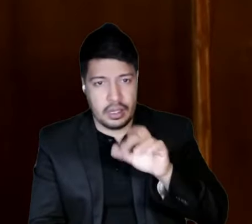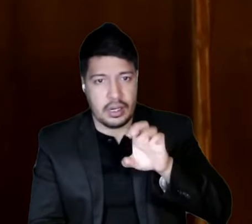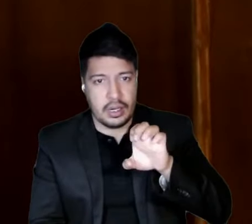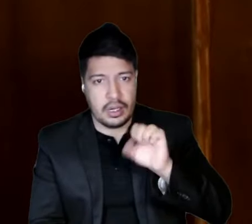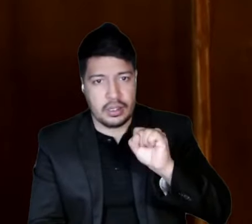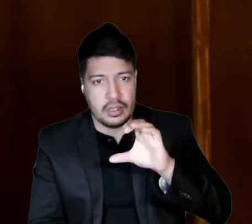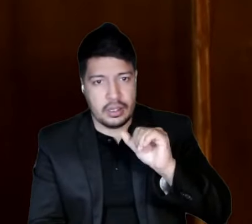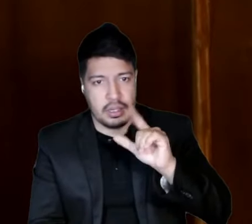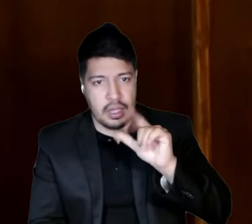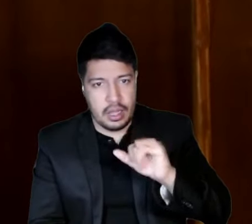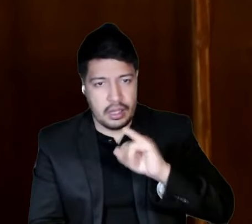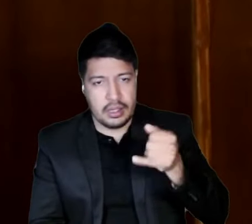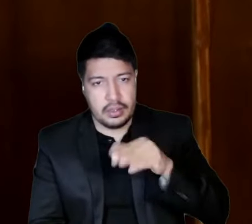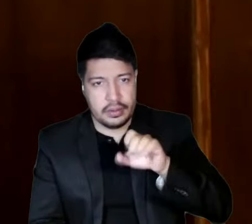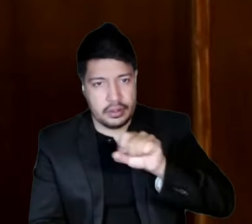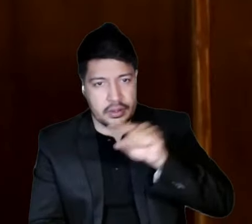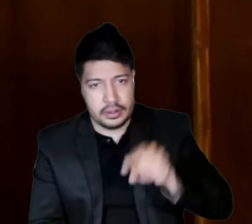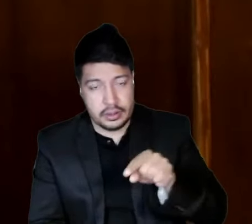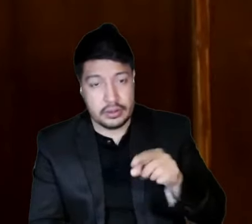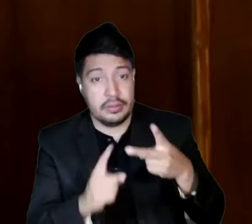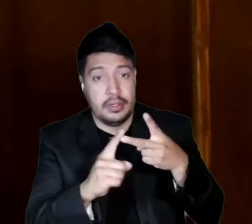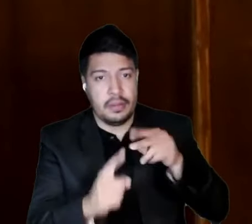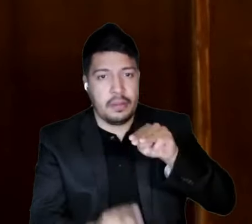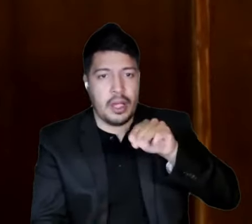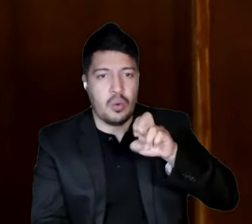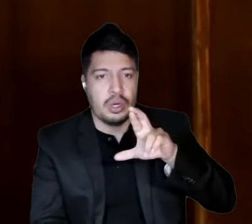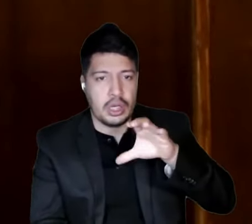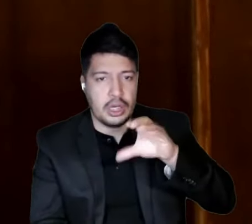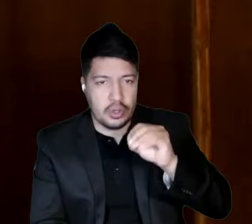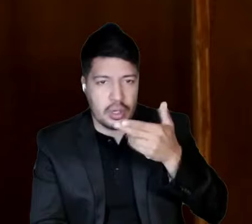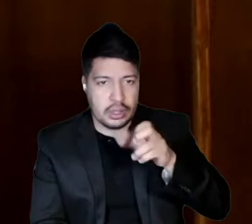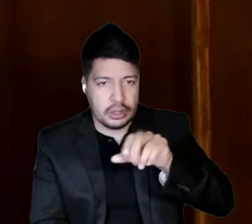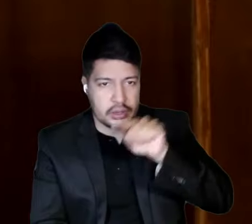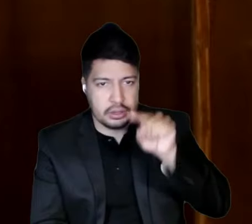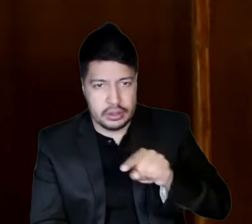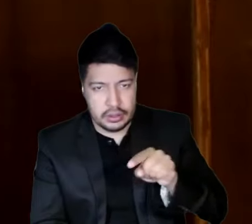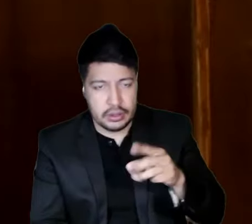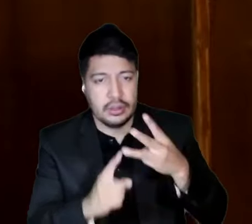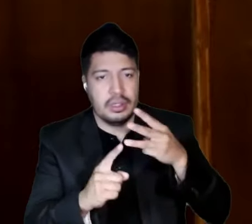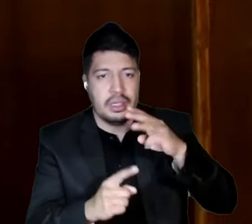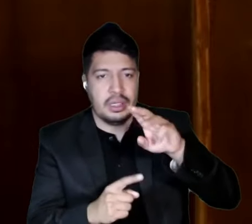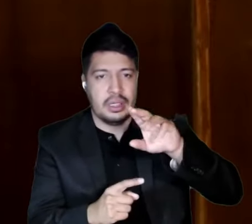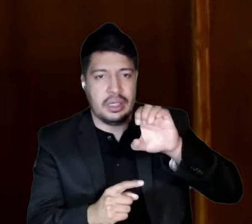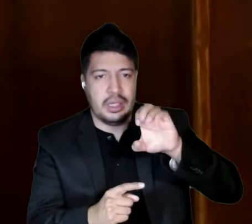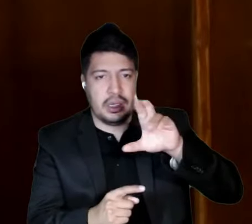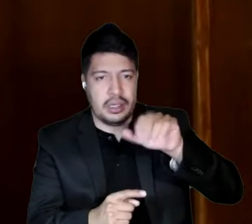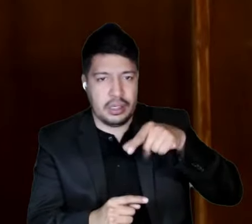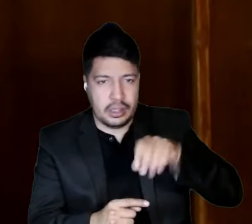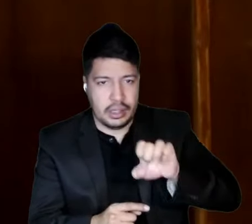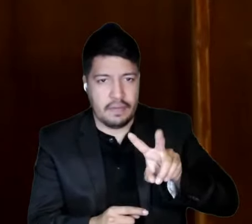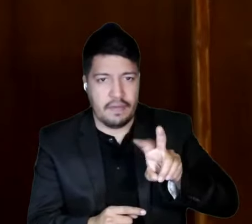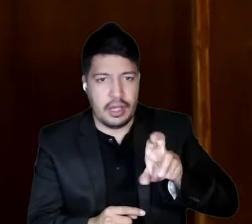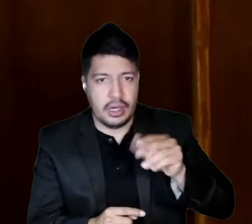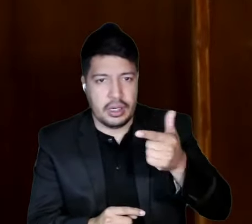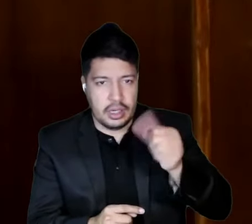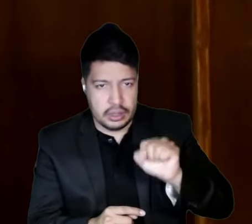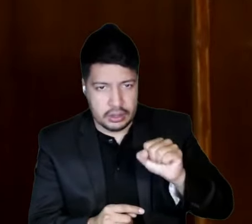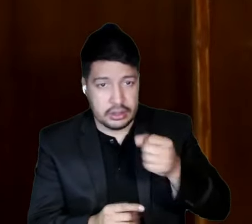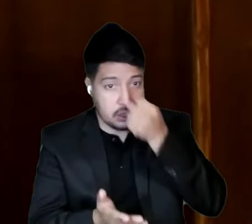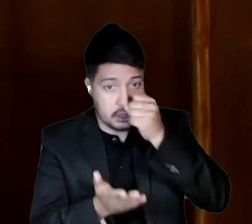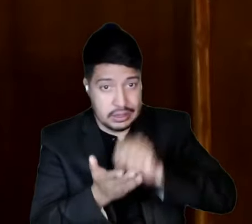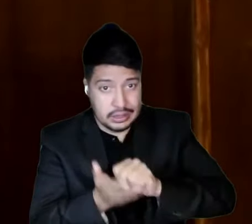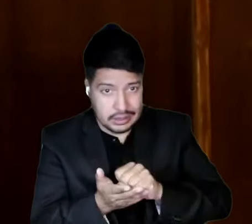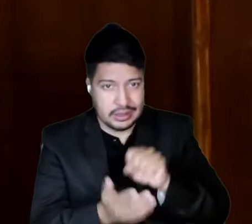diputado maurilio Hernández González ID diputado Vargas del Villar secretario diputado Sergio García